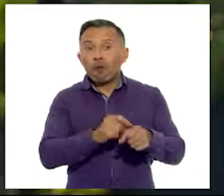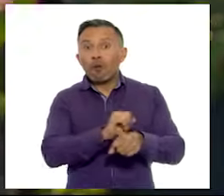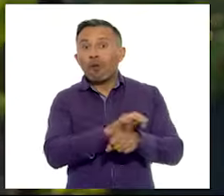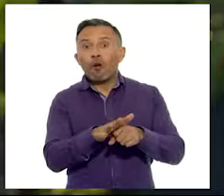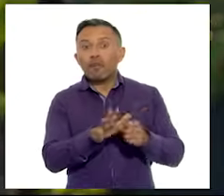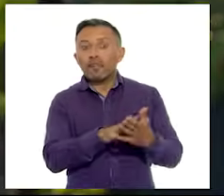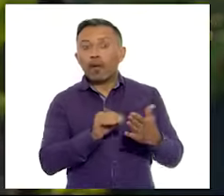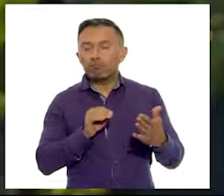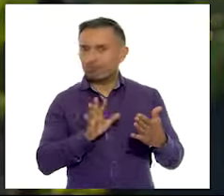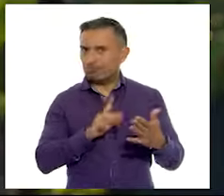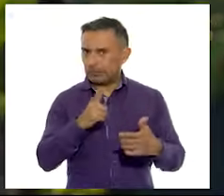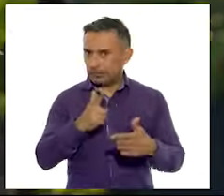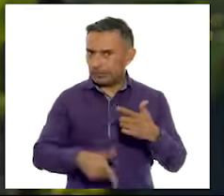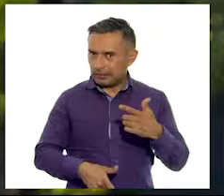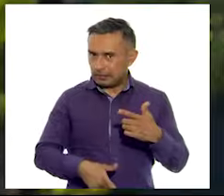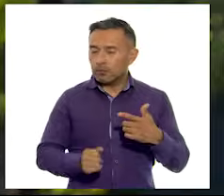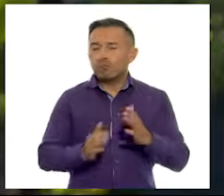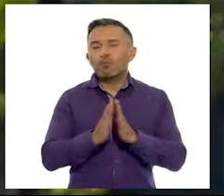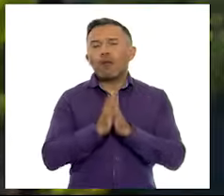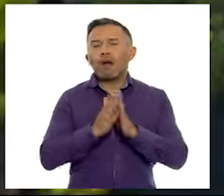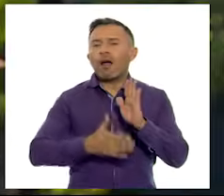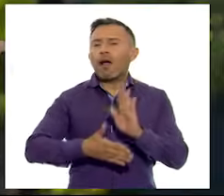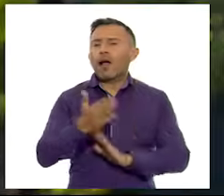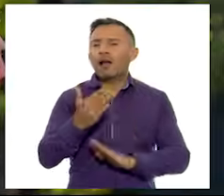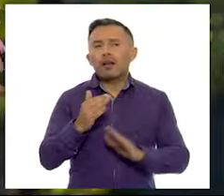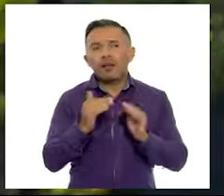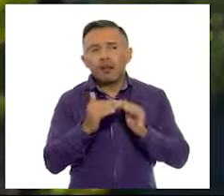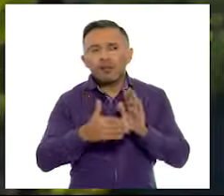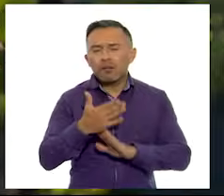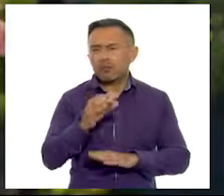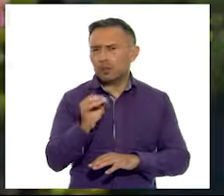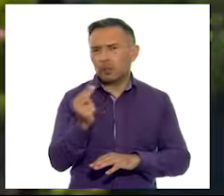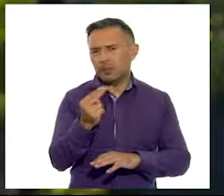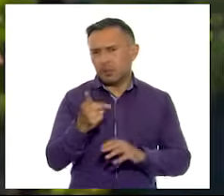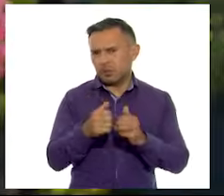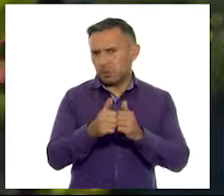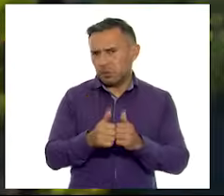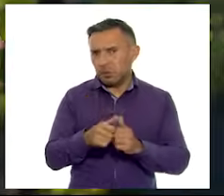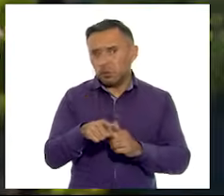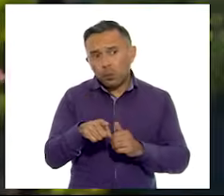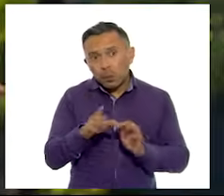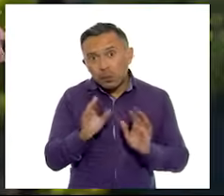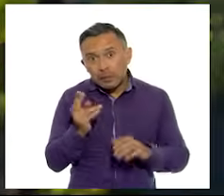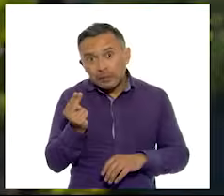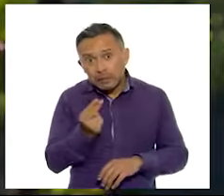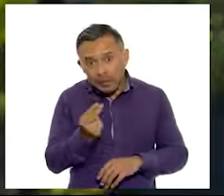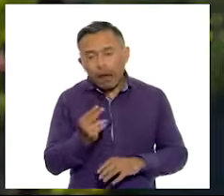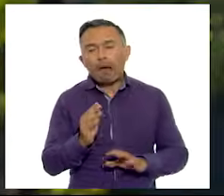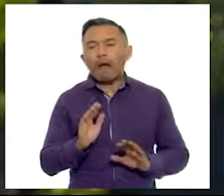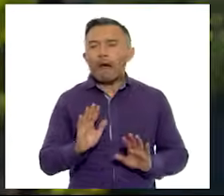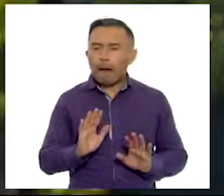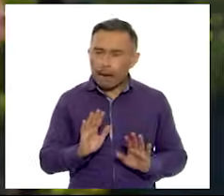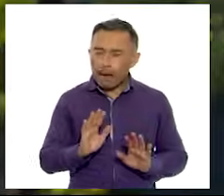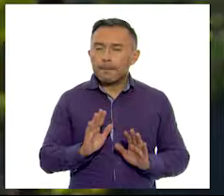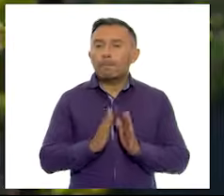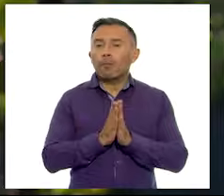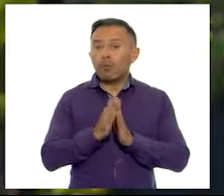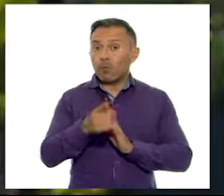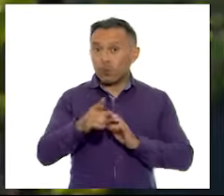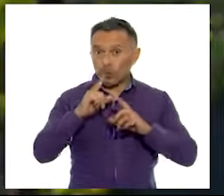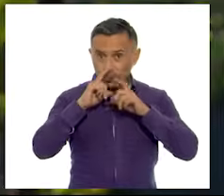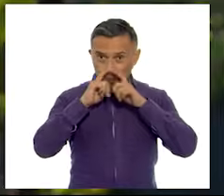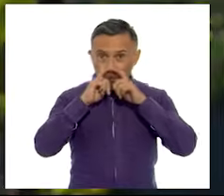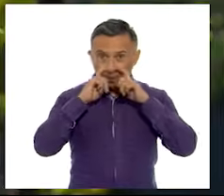no salir de casa a menos que sea muy necesario. Si lo haces, utiliza el